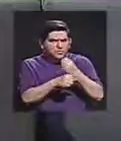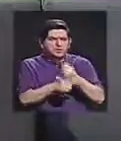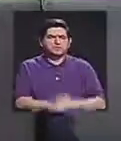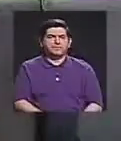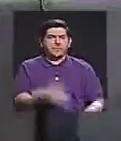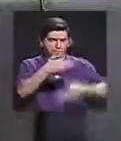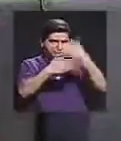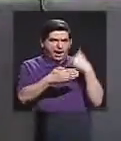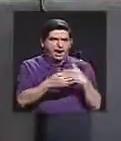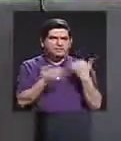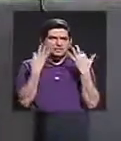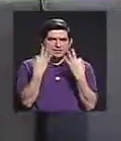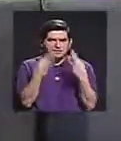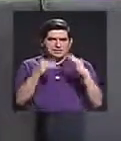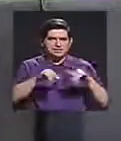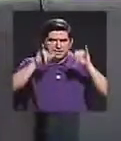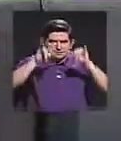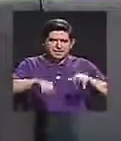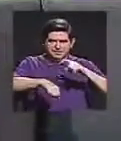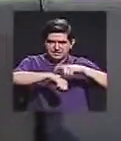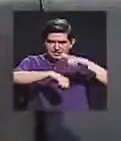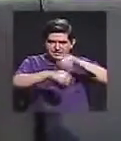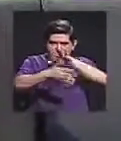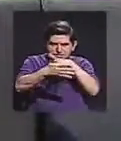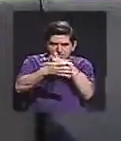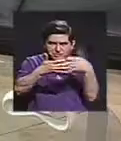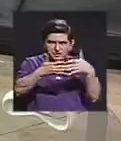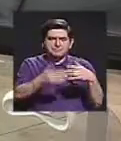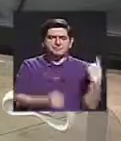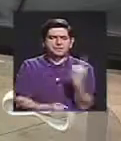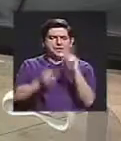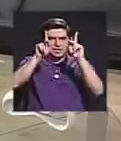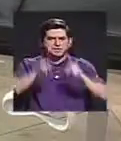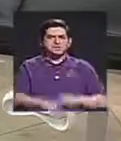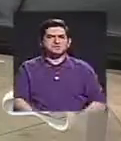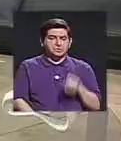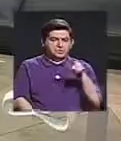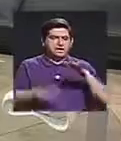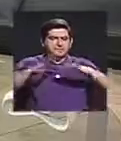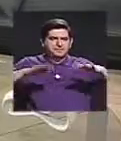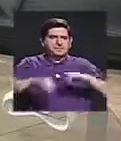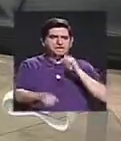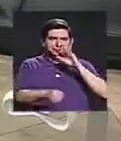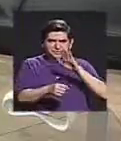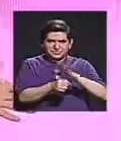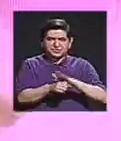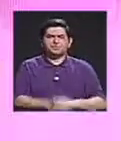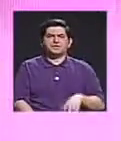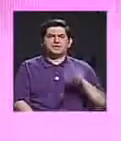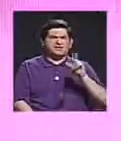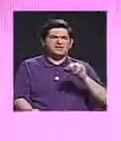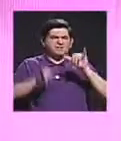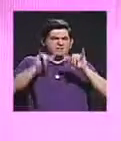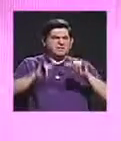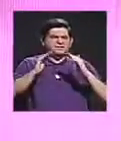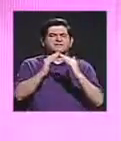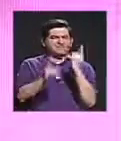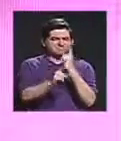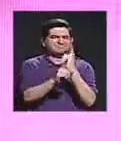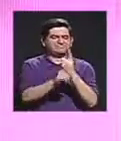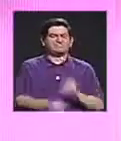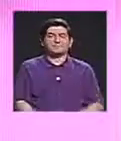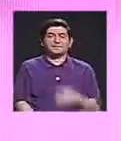con anticipación reservar el campito en la agenda de cada uno y tener apartado verdad ese espacio Exactamente para no quedarse en casa bueno